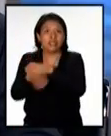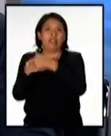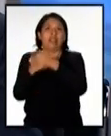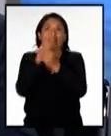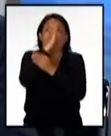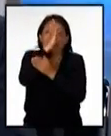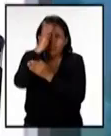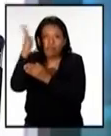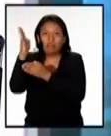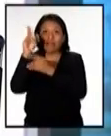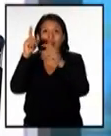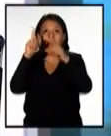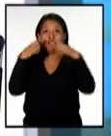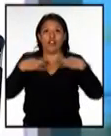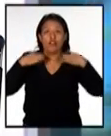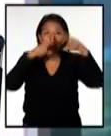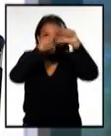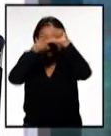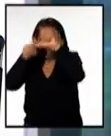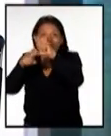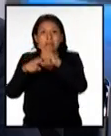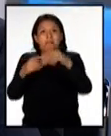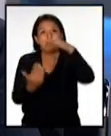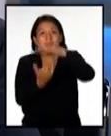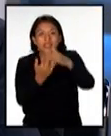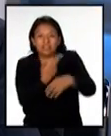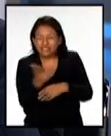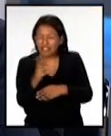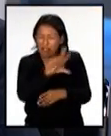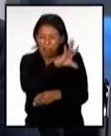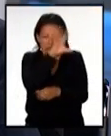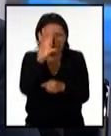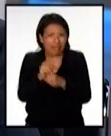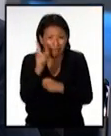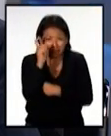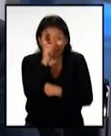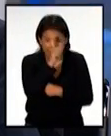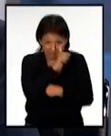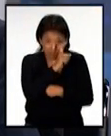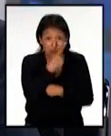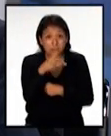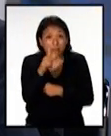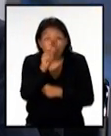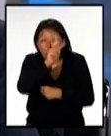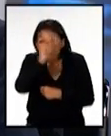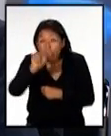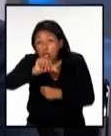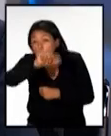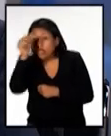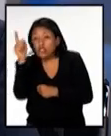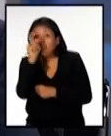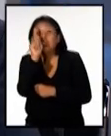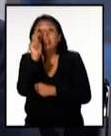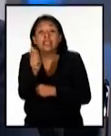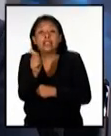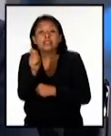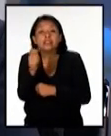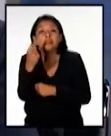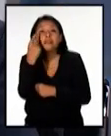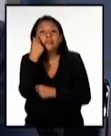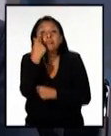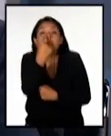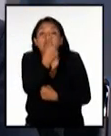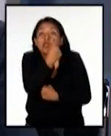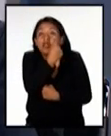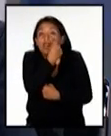closets, las mesas del restaurante, todo. Pero es mayor la dificultad que tienen en relación a la mirada que